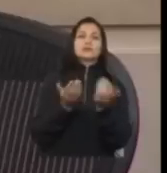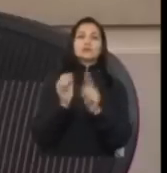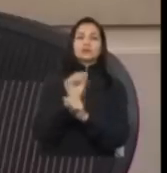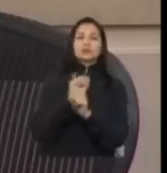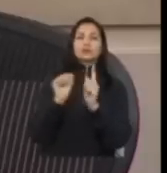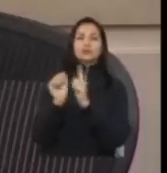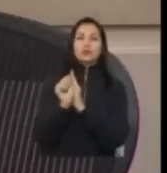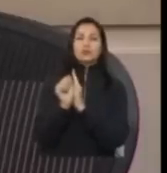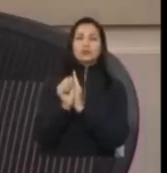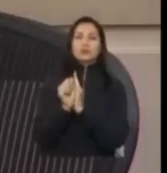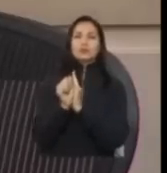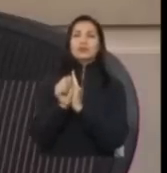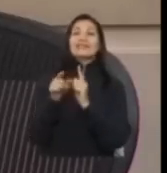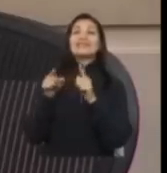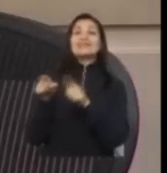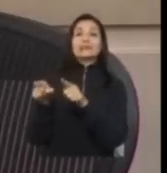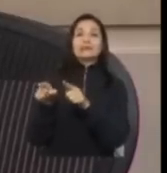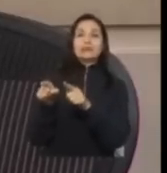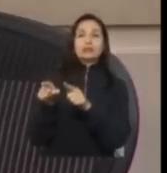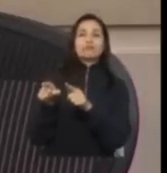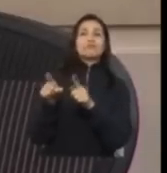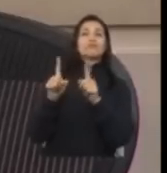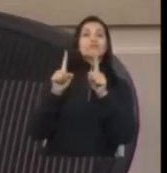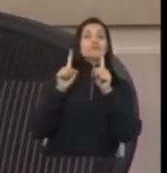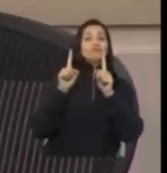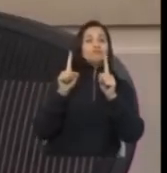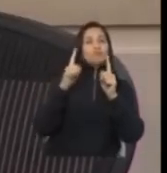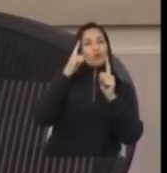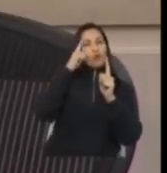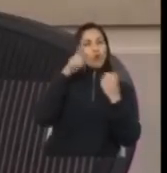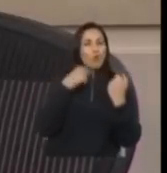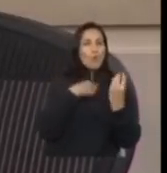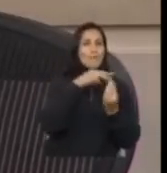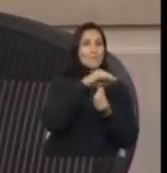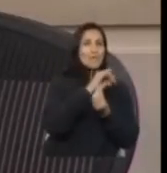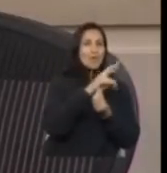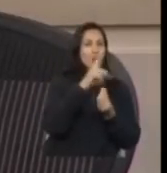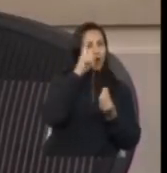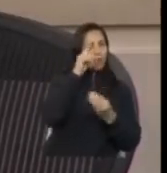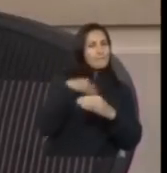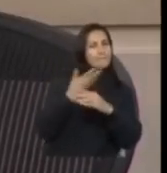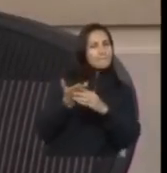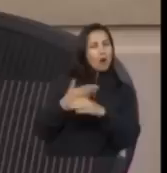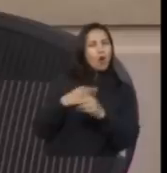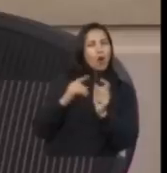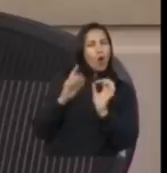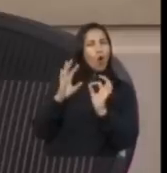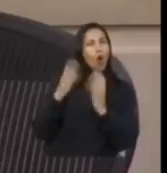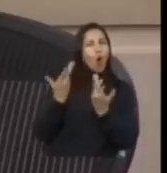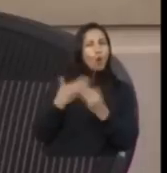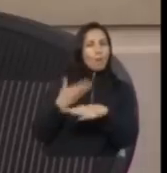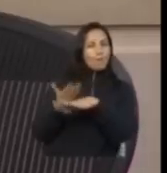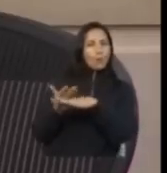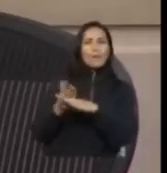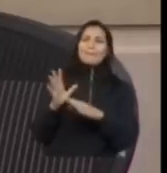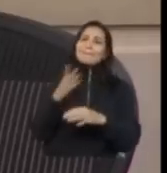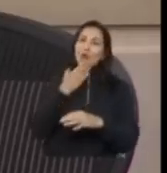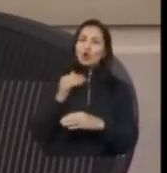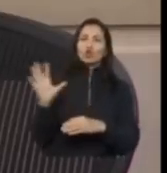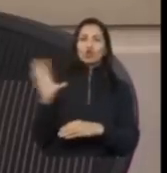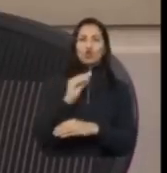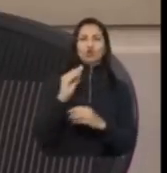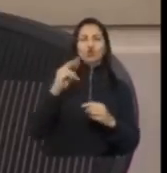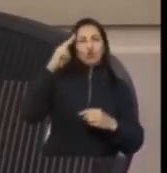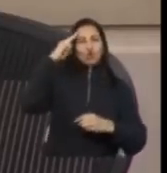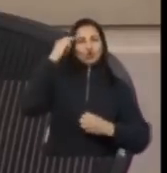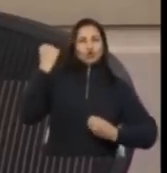social, y allí se establece una medida que presentó el Partido Mira, y es que hay que mejorar las condiciones de todos los soldados, de